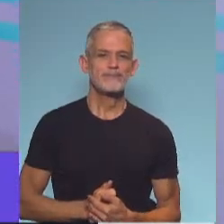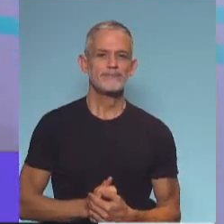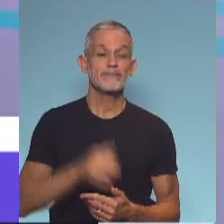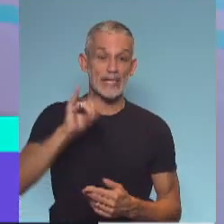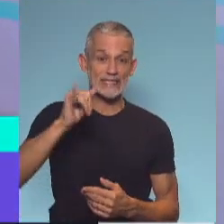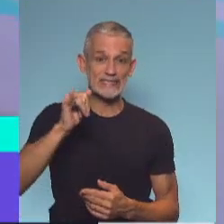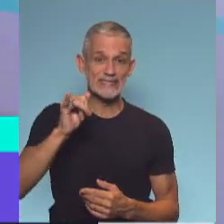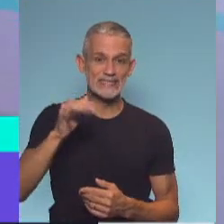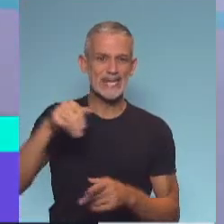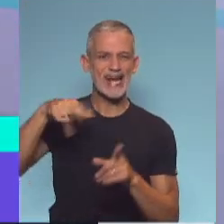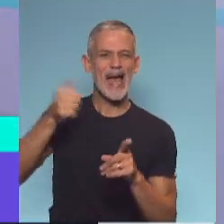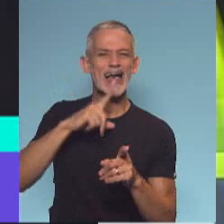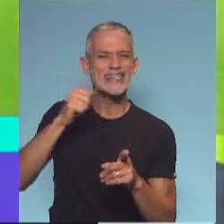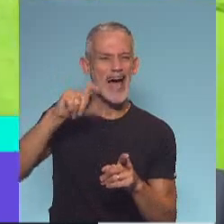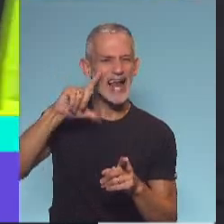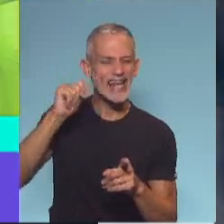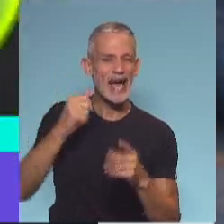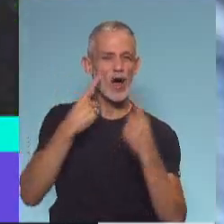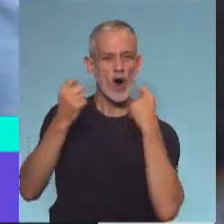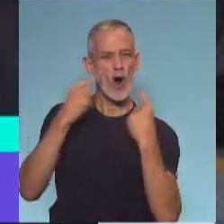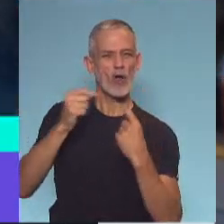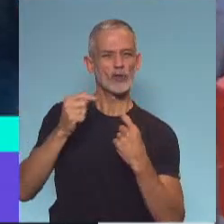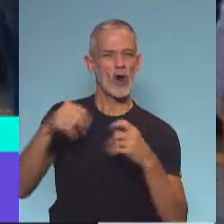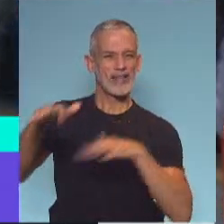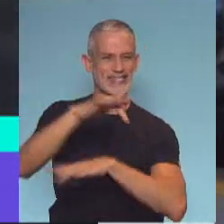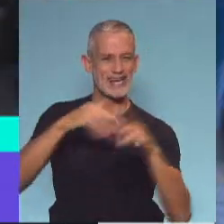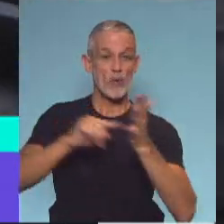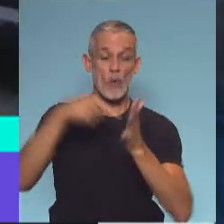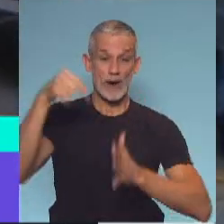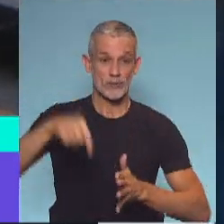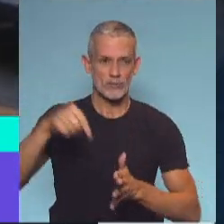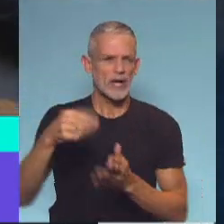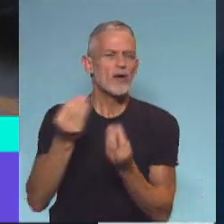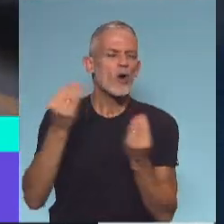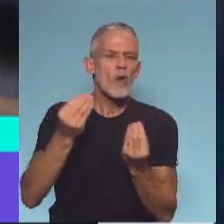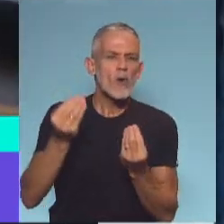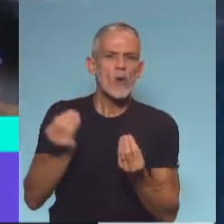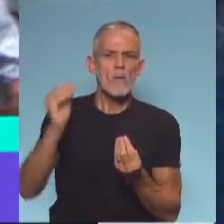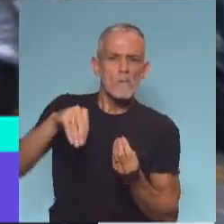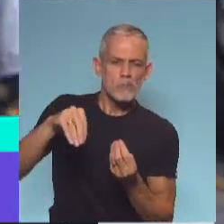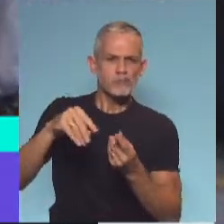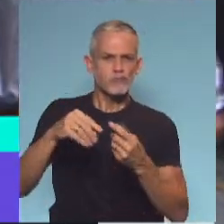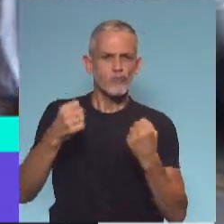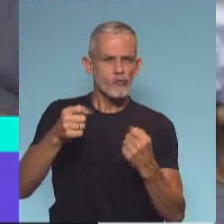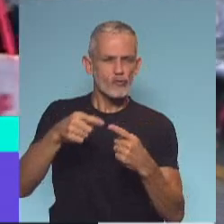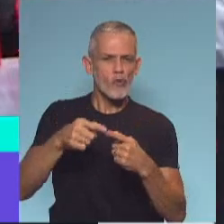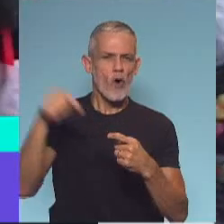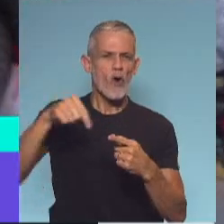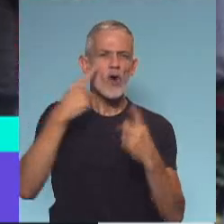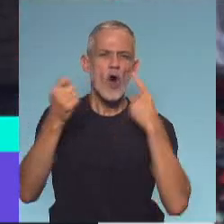Alejandro Silvia, aquí está Natalia Neri, que es del control de tránsitos de la ciudad de Buenos Aires. Bueno, Natalia, ¿cómo se han reforzado estos controles en la jornada